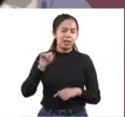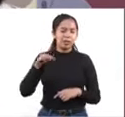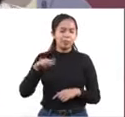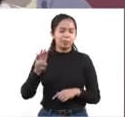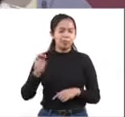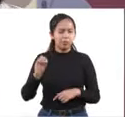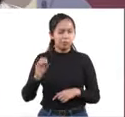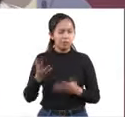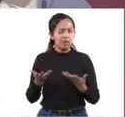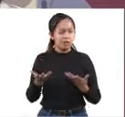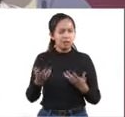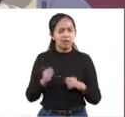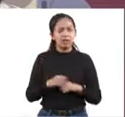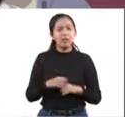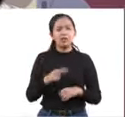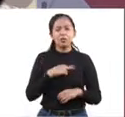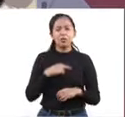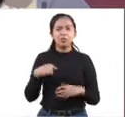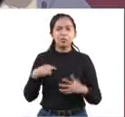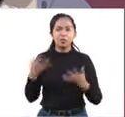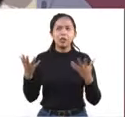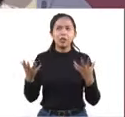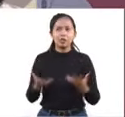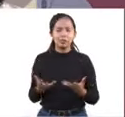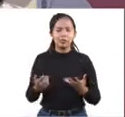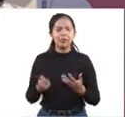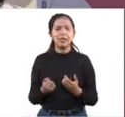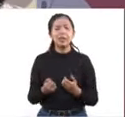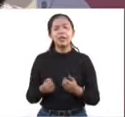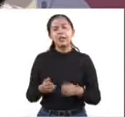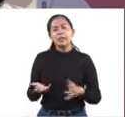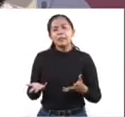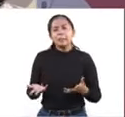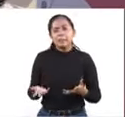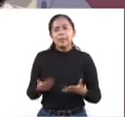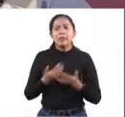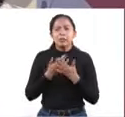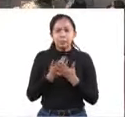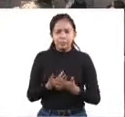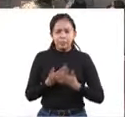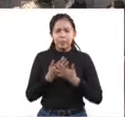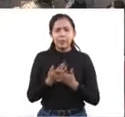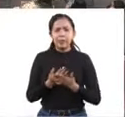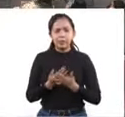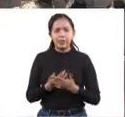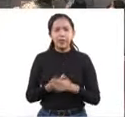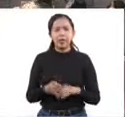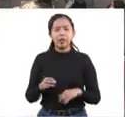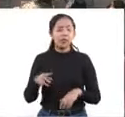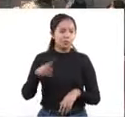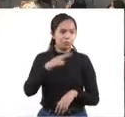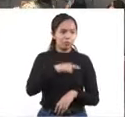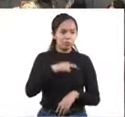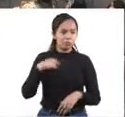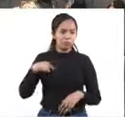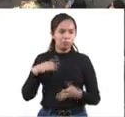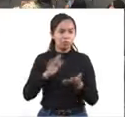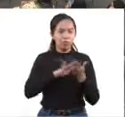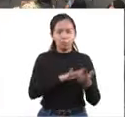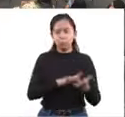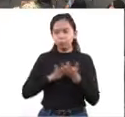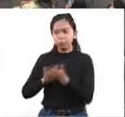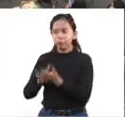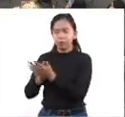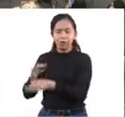para nosotros es un llamado a la acción. Esperemos que sigamos apoyándonos entre nosotros, pero también buscamos el